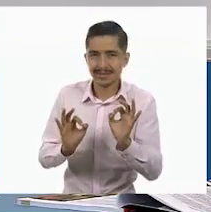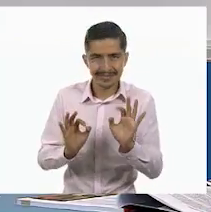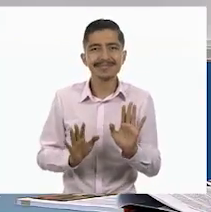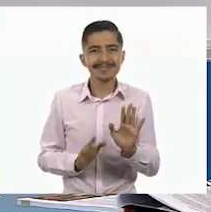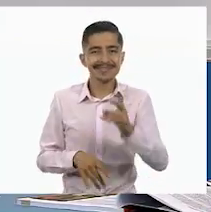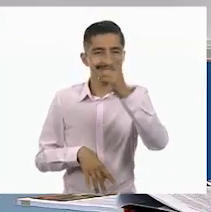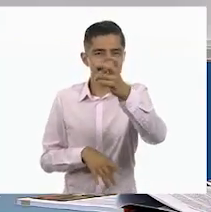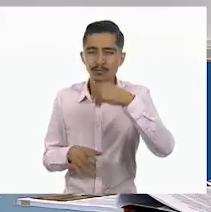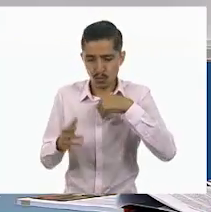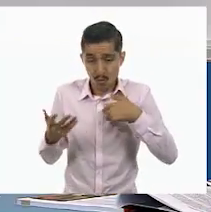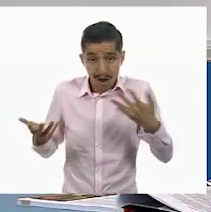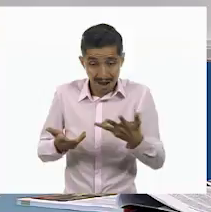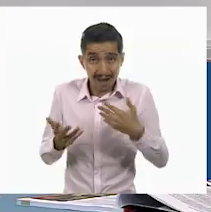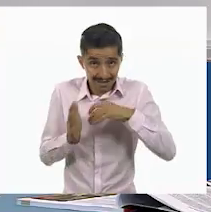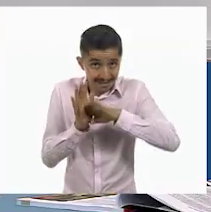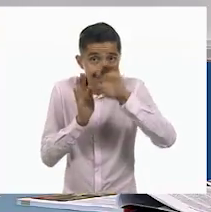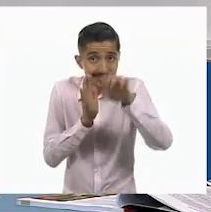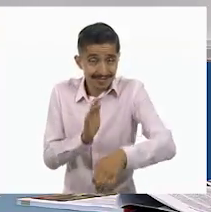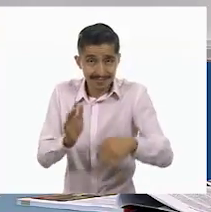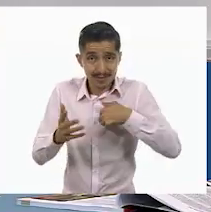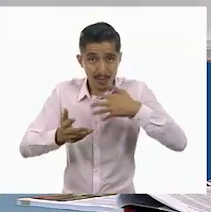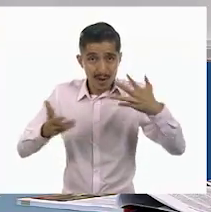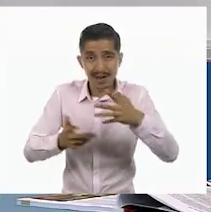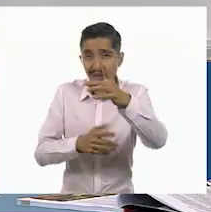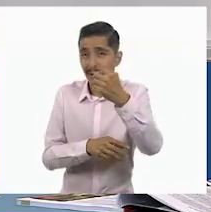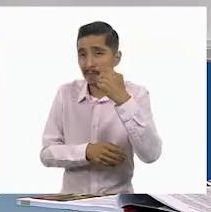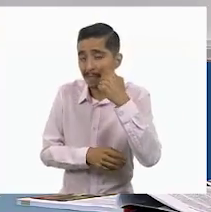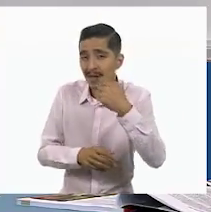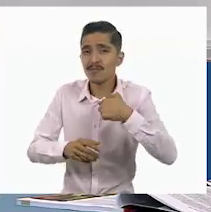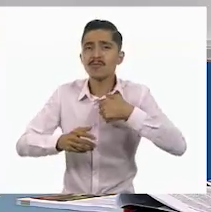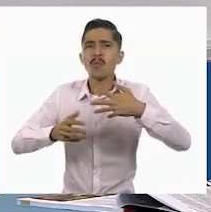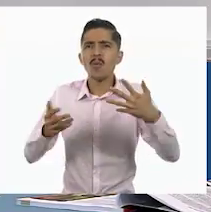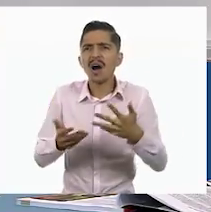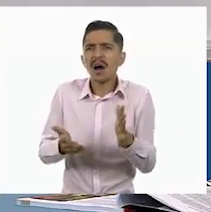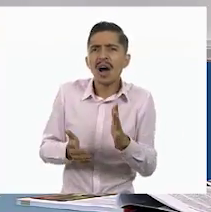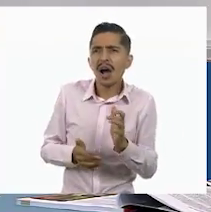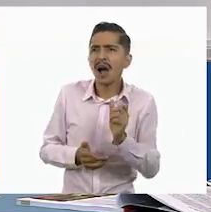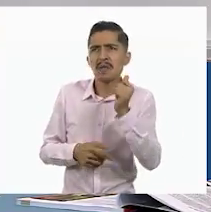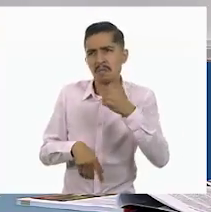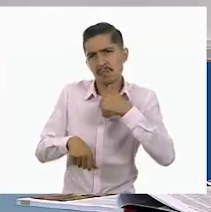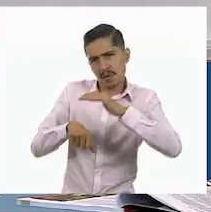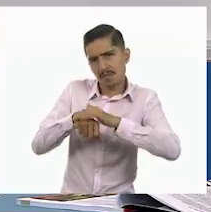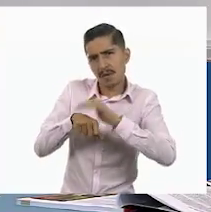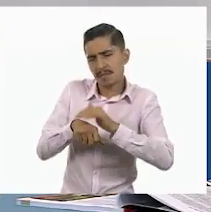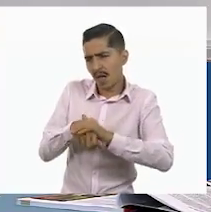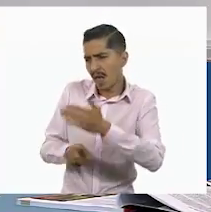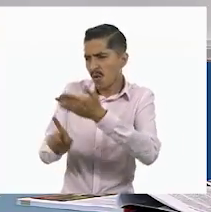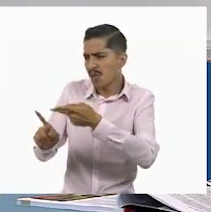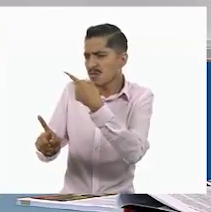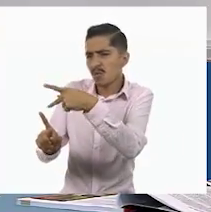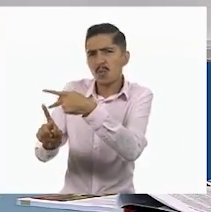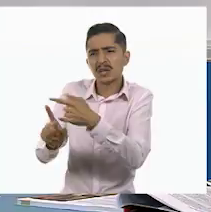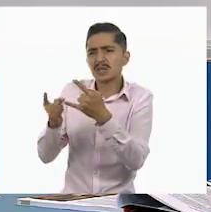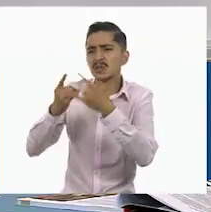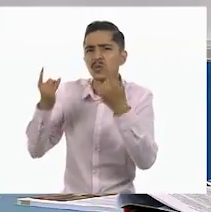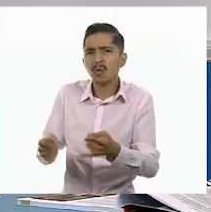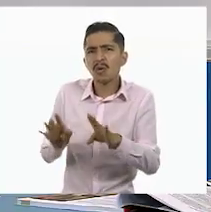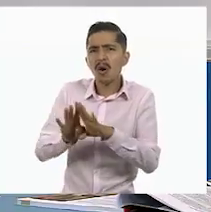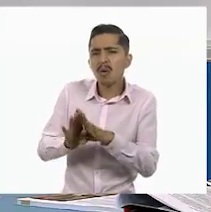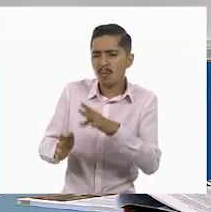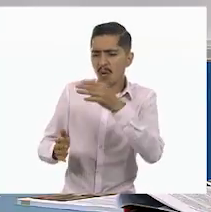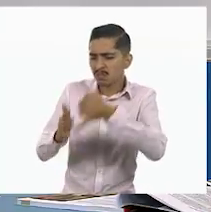un ejemplo, ¿verdad? Y dije, tengo que hacer también la biografía de alguna de mis amigas para poner en marcha este